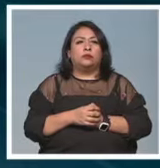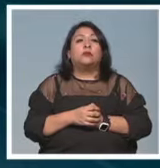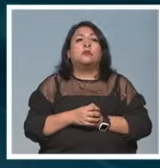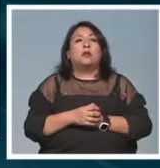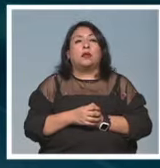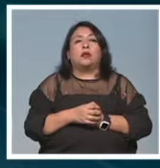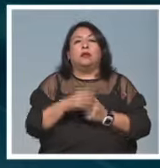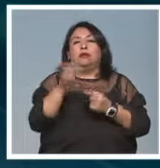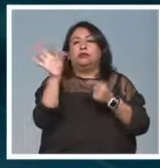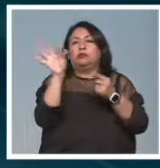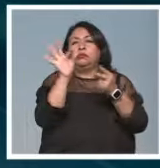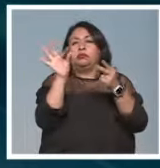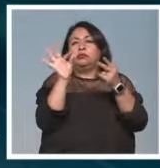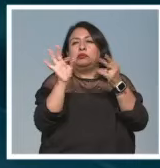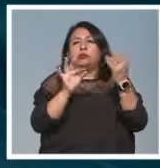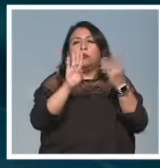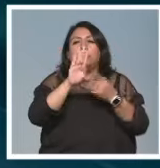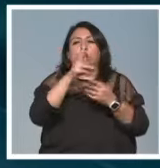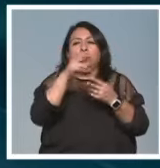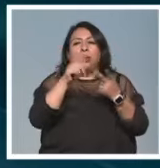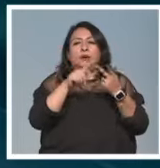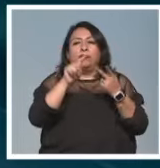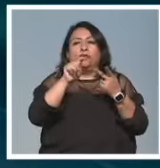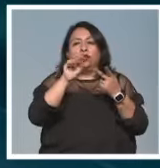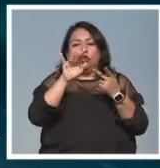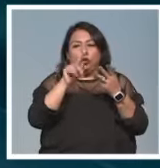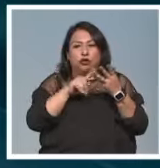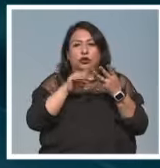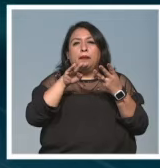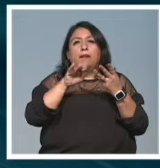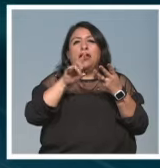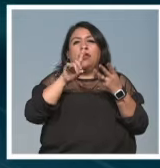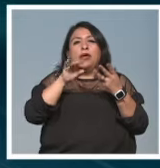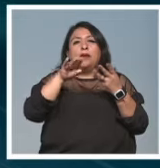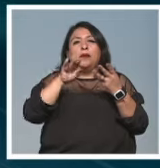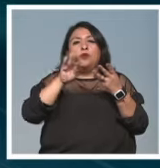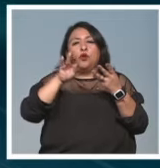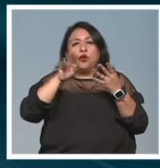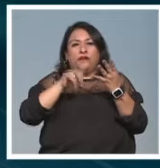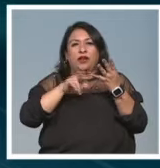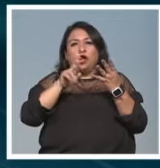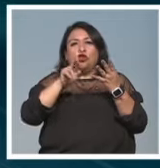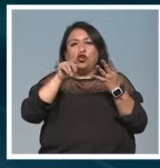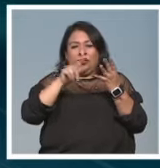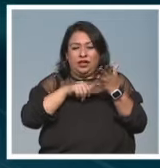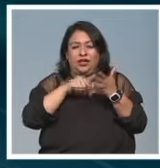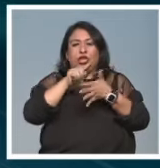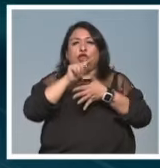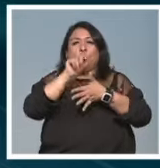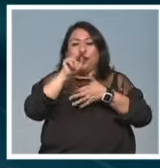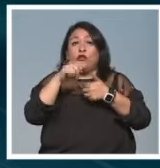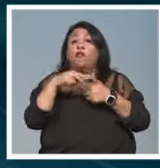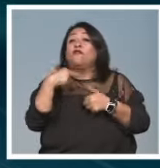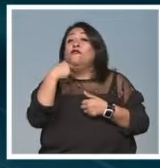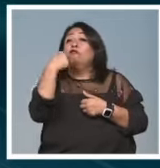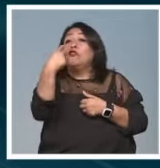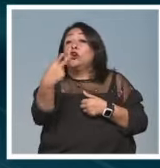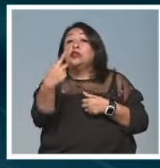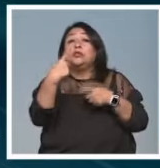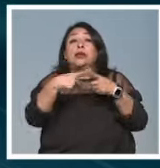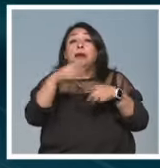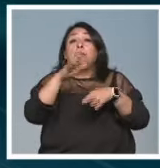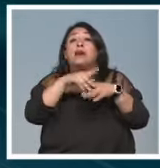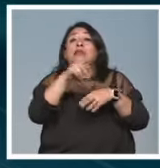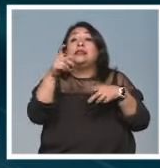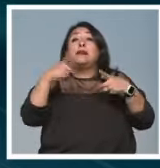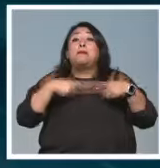Un popurrí nutrido de la Bohème, Tosca, Madama Butterfly, La Rondine y el mismo Turandot, desde la voz y la interpretación de más de